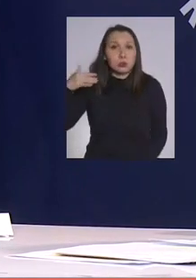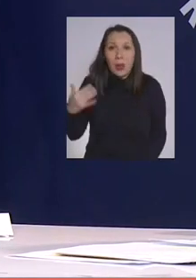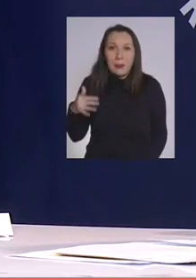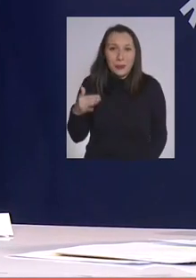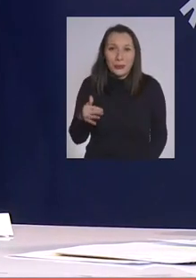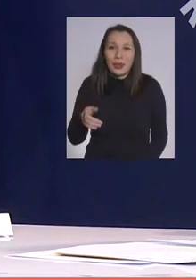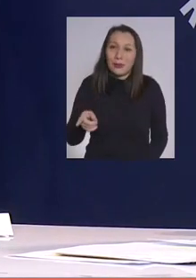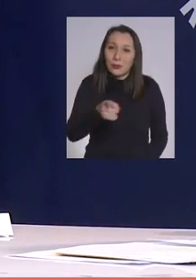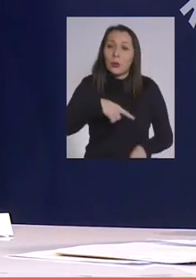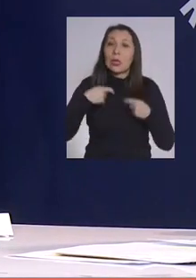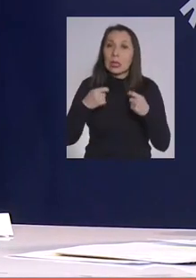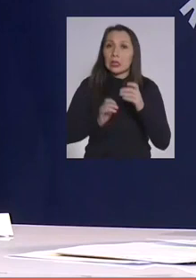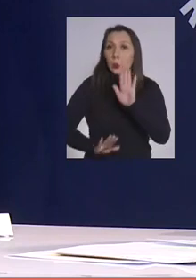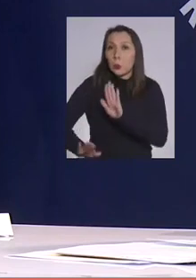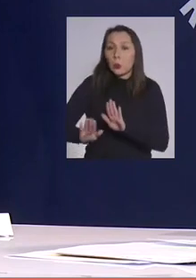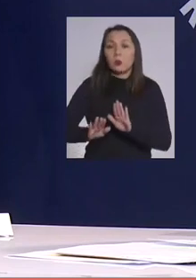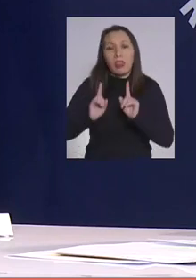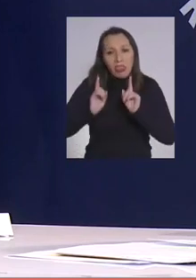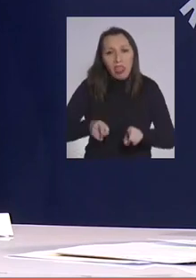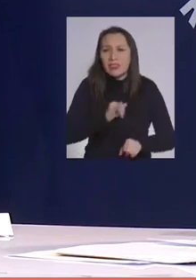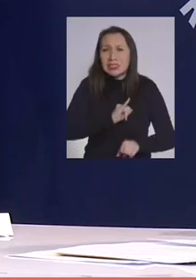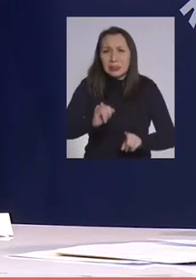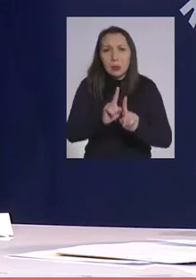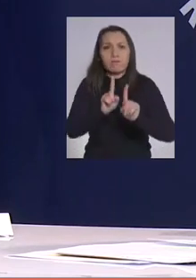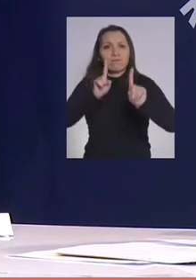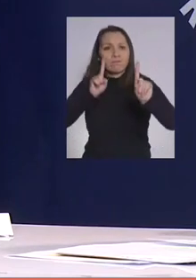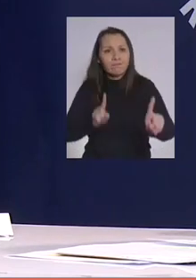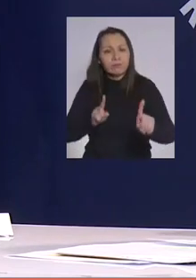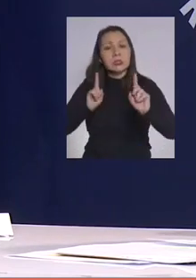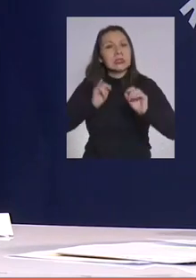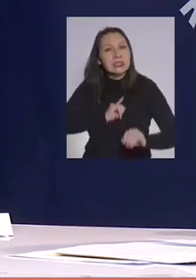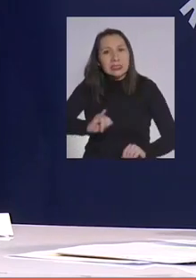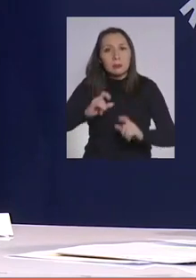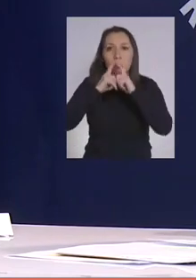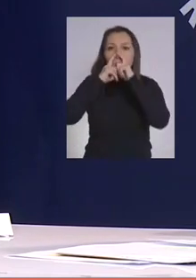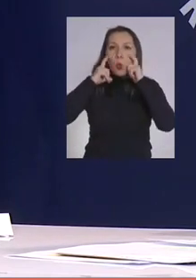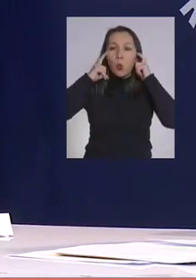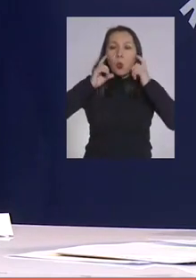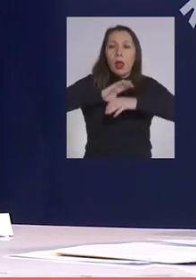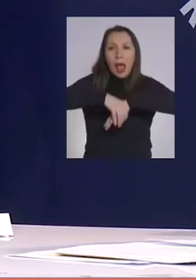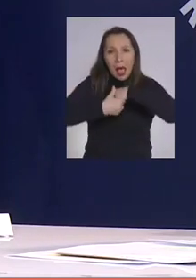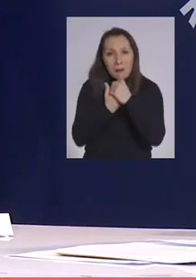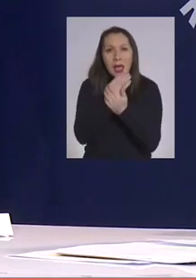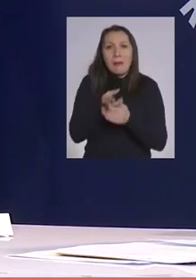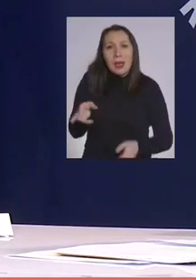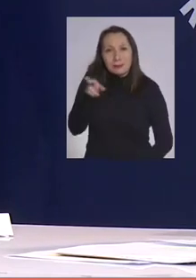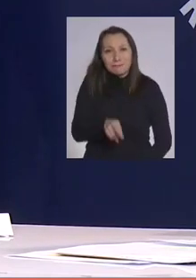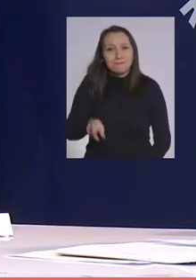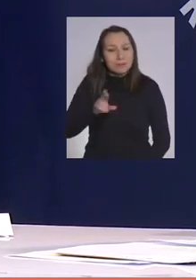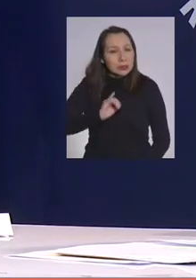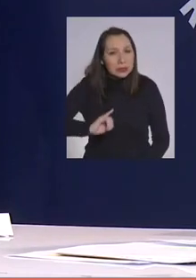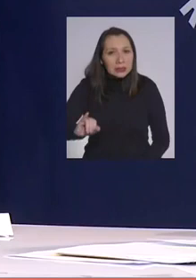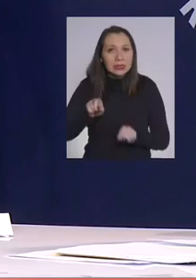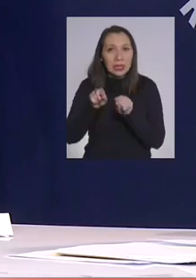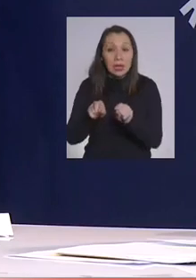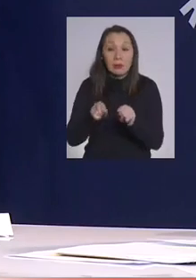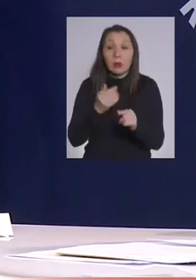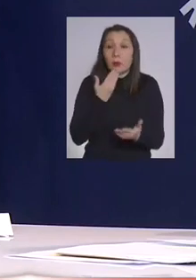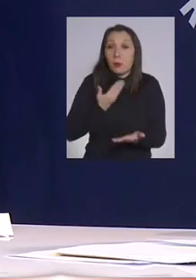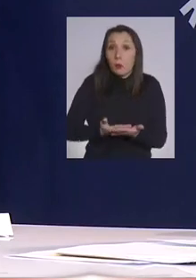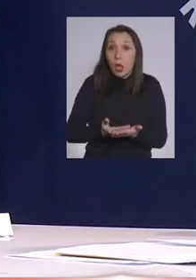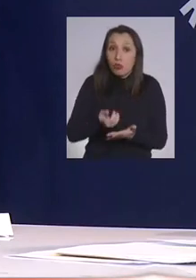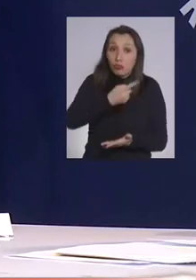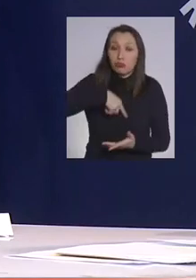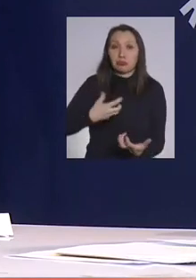tratemos de mantener el distanciamiento físico usar la mascarilla el lavado de manos en la medida